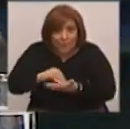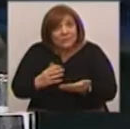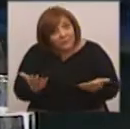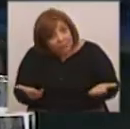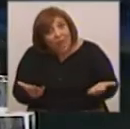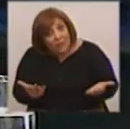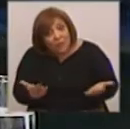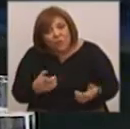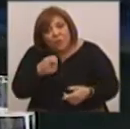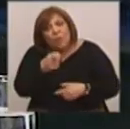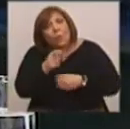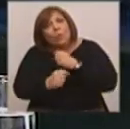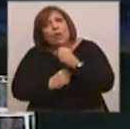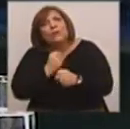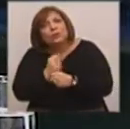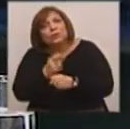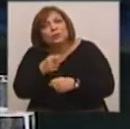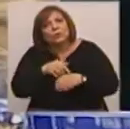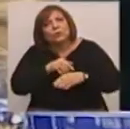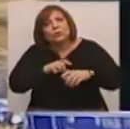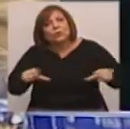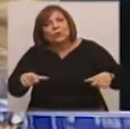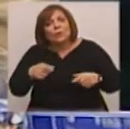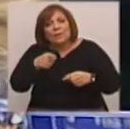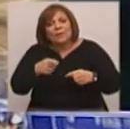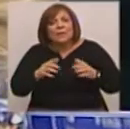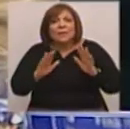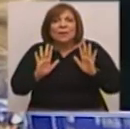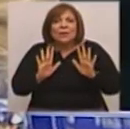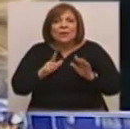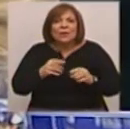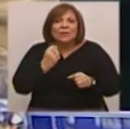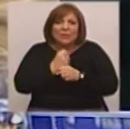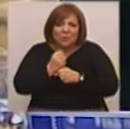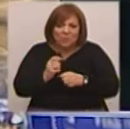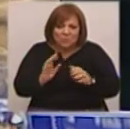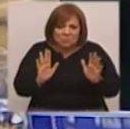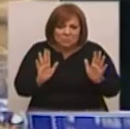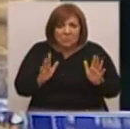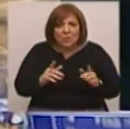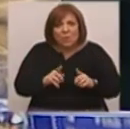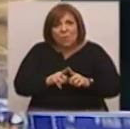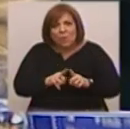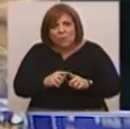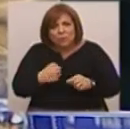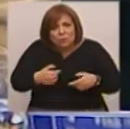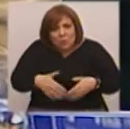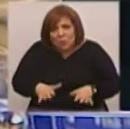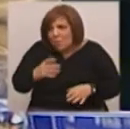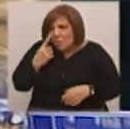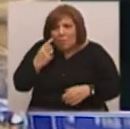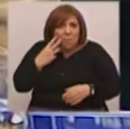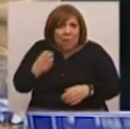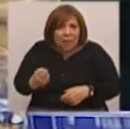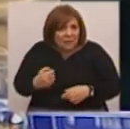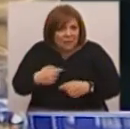¿Usted cuántos años detrás de un mostrador, sin que esto sea peyorativo, Fernández? No, no es peyorativo. Yo soy hijo de bolichero y nieto de